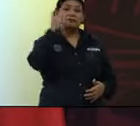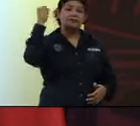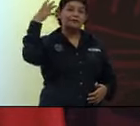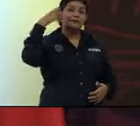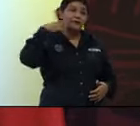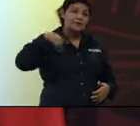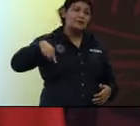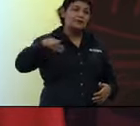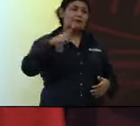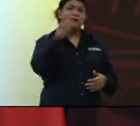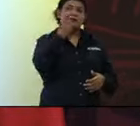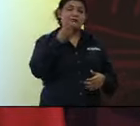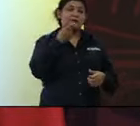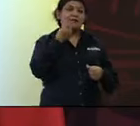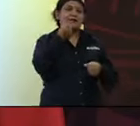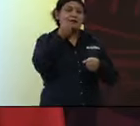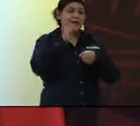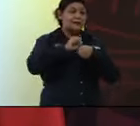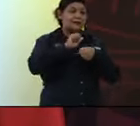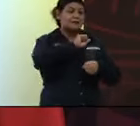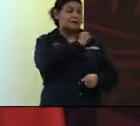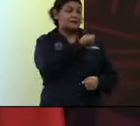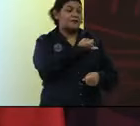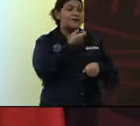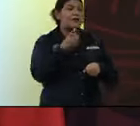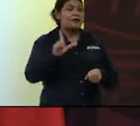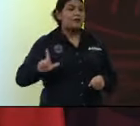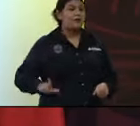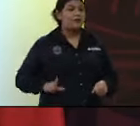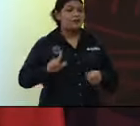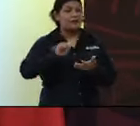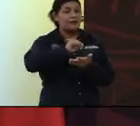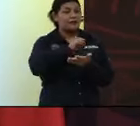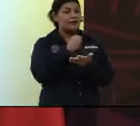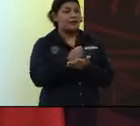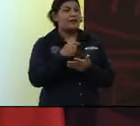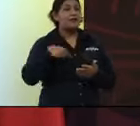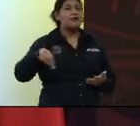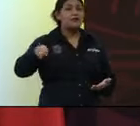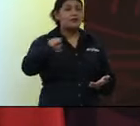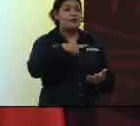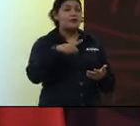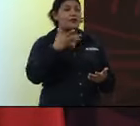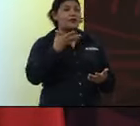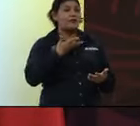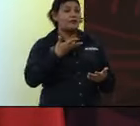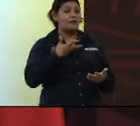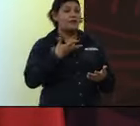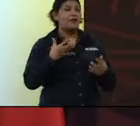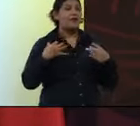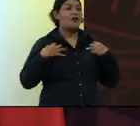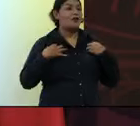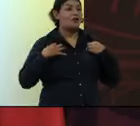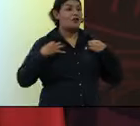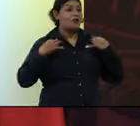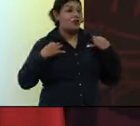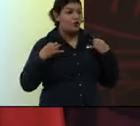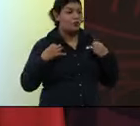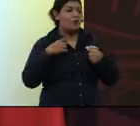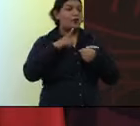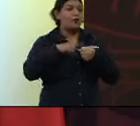nos recomienda la Secretaría de Salud del Gobierno de Tamaulipas es que utilicemos ropa de colores claros,